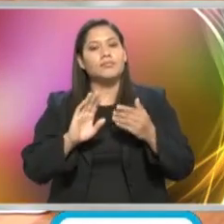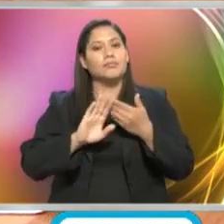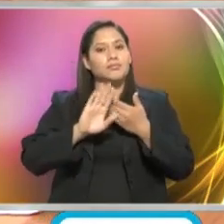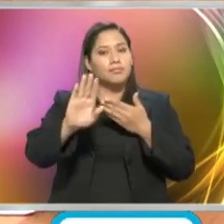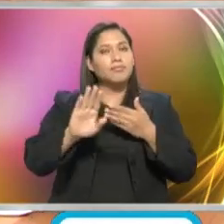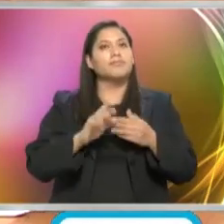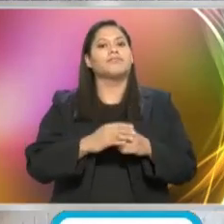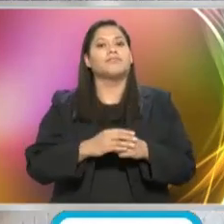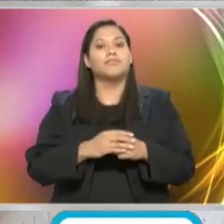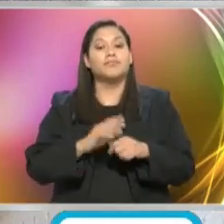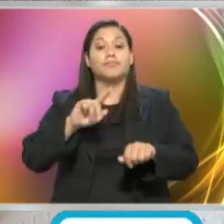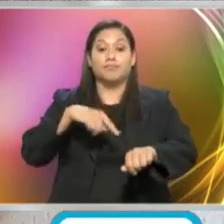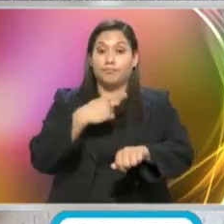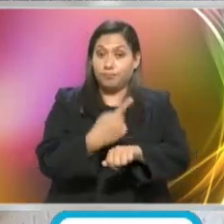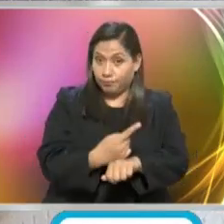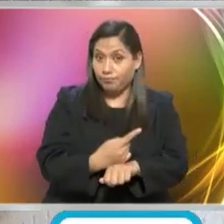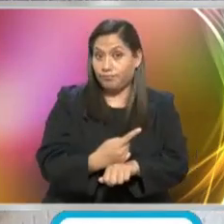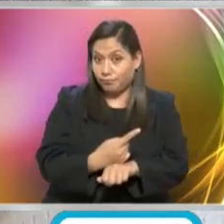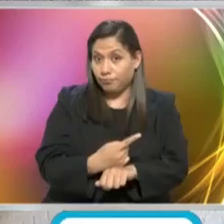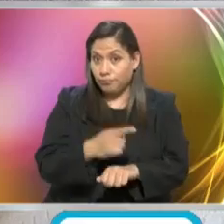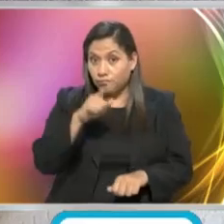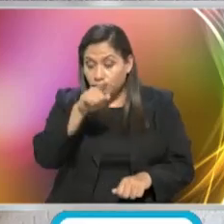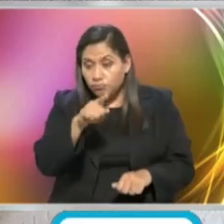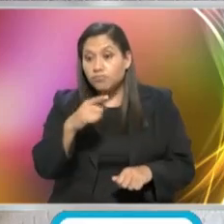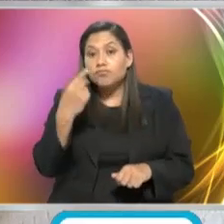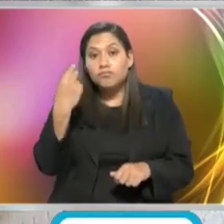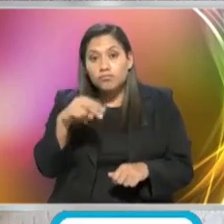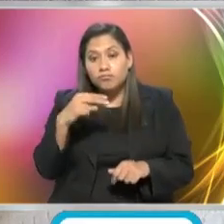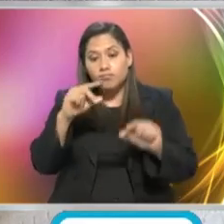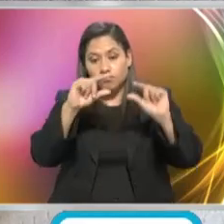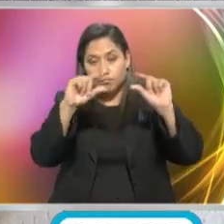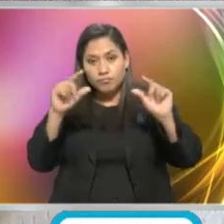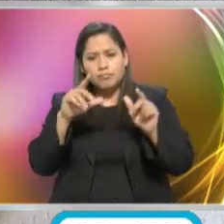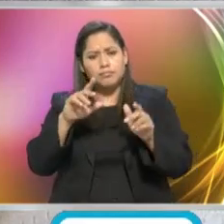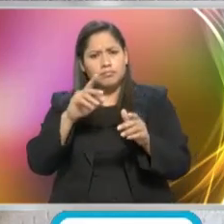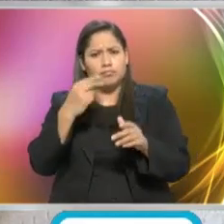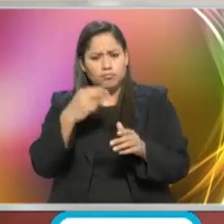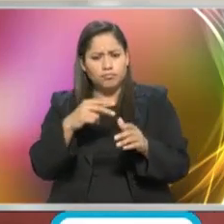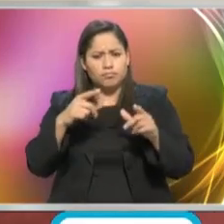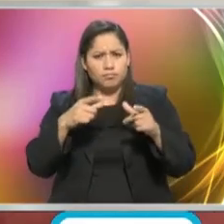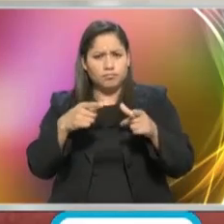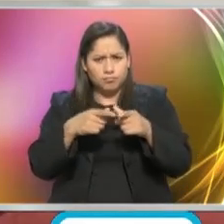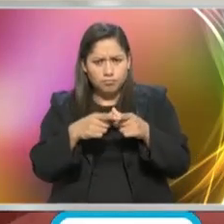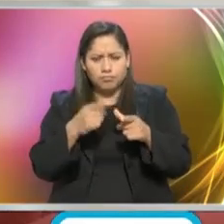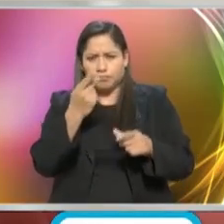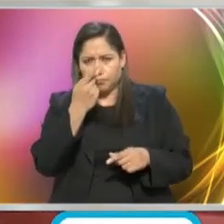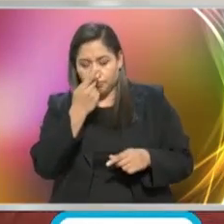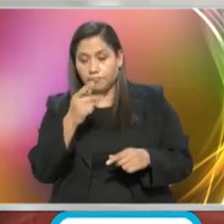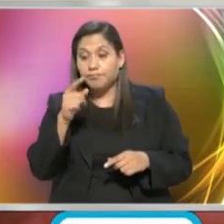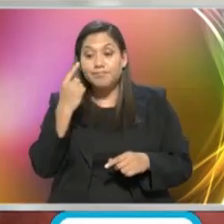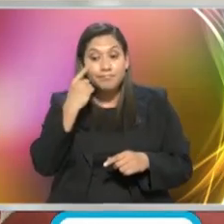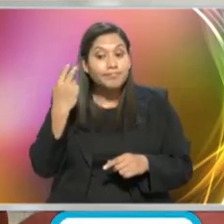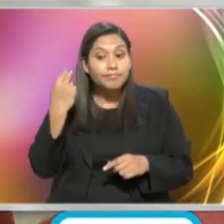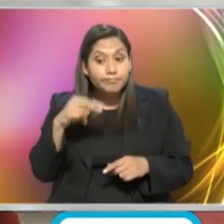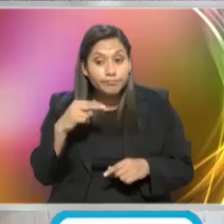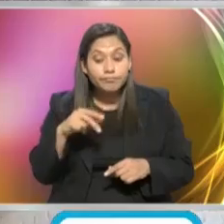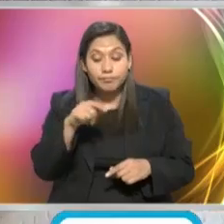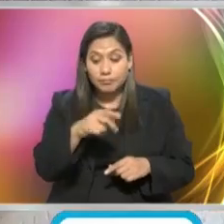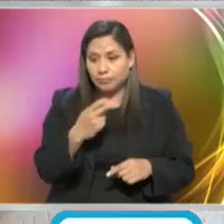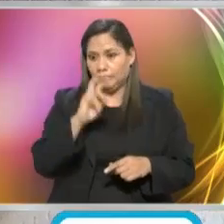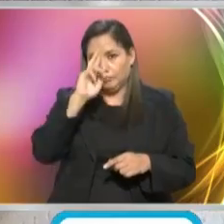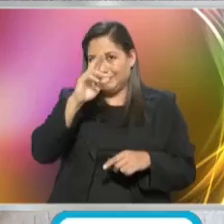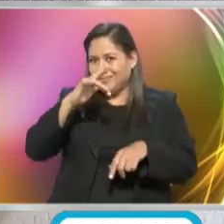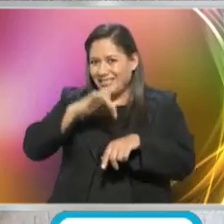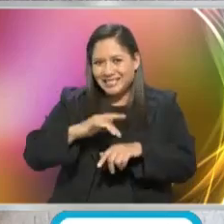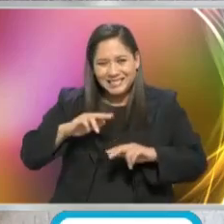ejemplo, un eventual abuso sexual. Claro. Porque tú le das nombre a los genitales, por ejemplo. Esto es tan sencillo. Cuando le enseñas que se tiene que